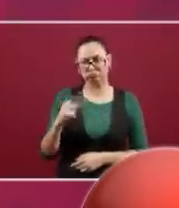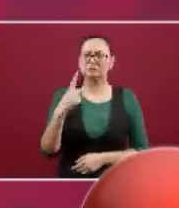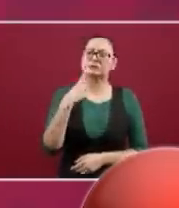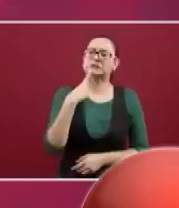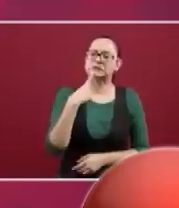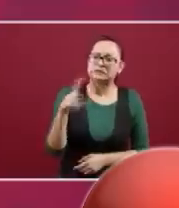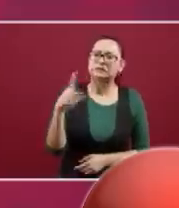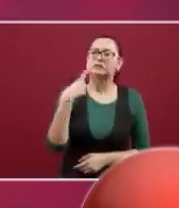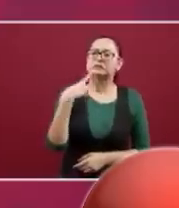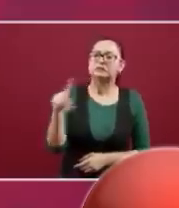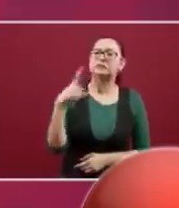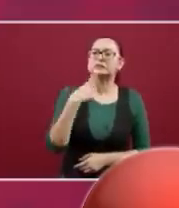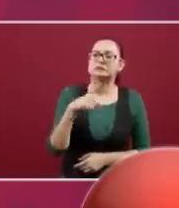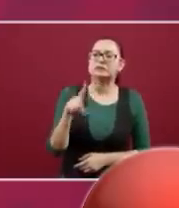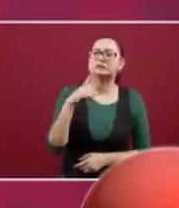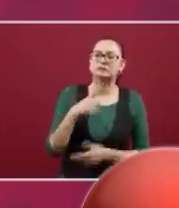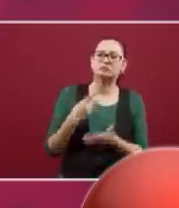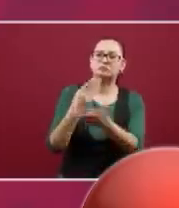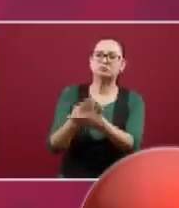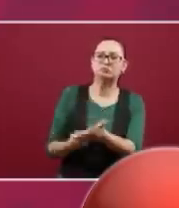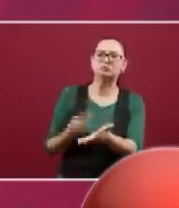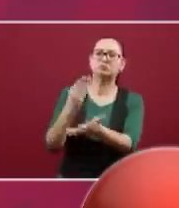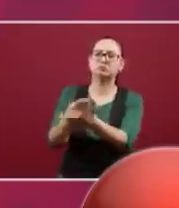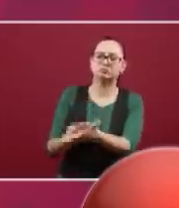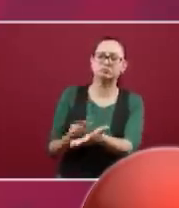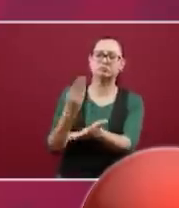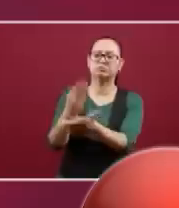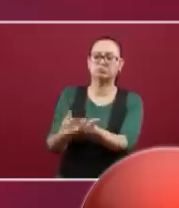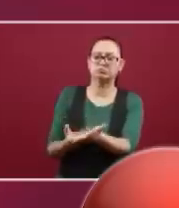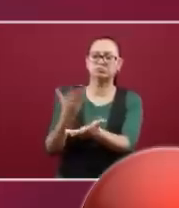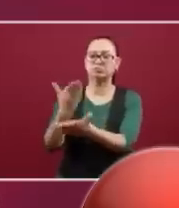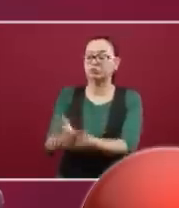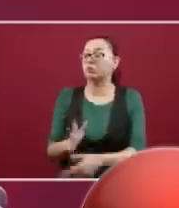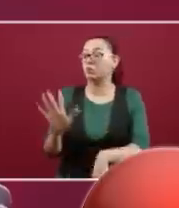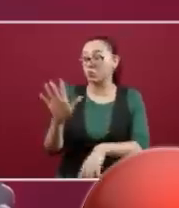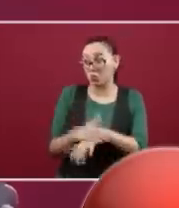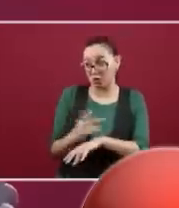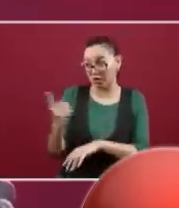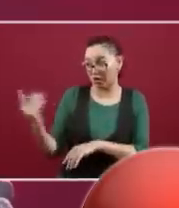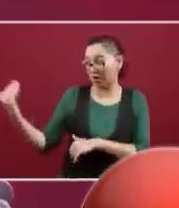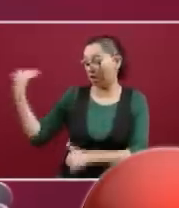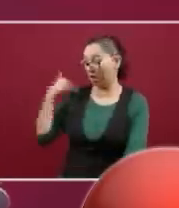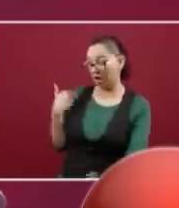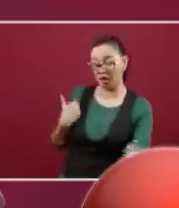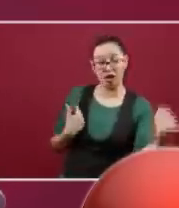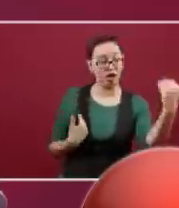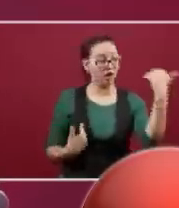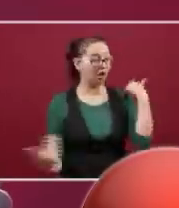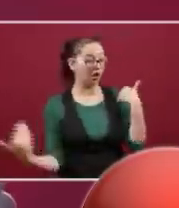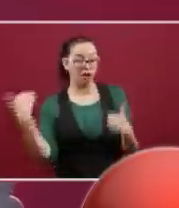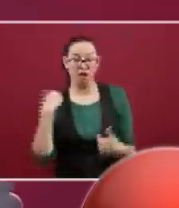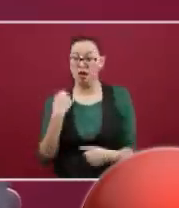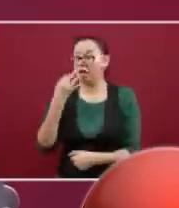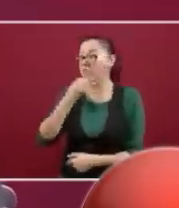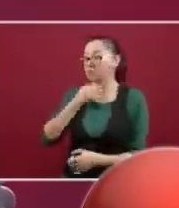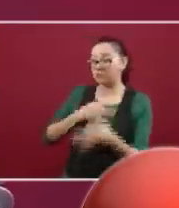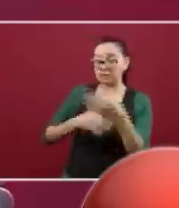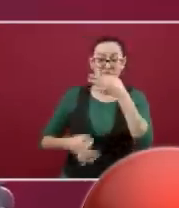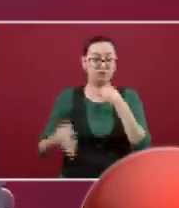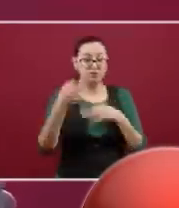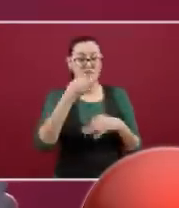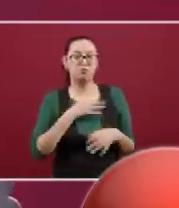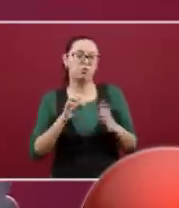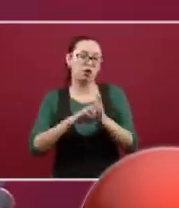Todo lo que se ha presentado. Porque todo lo que nos llega, si Inteligencia Financiera